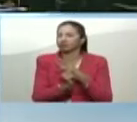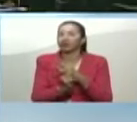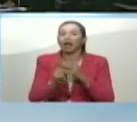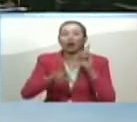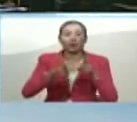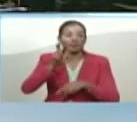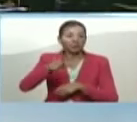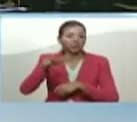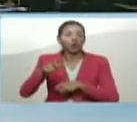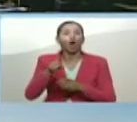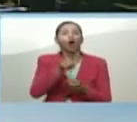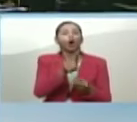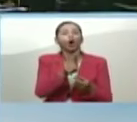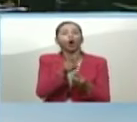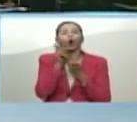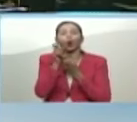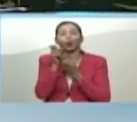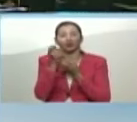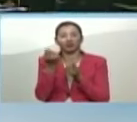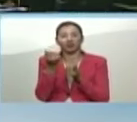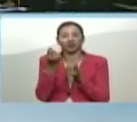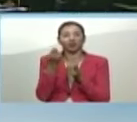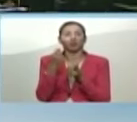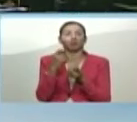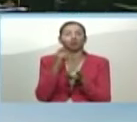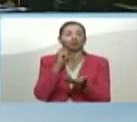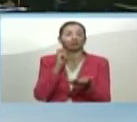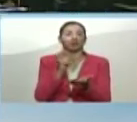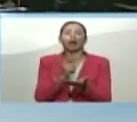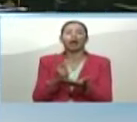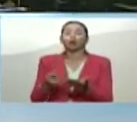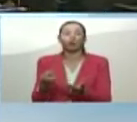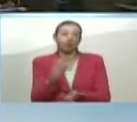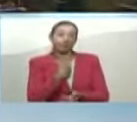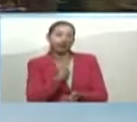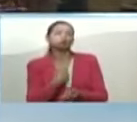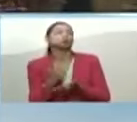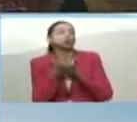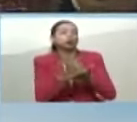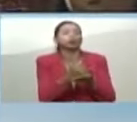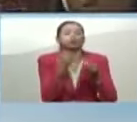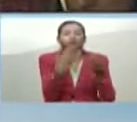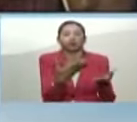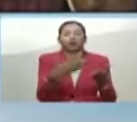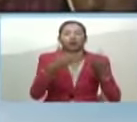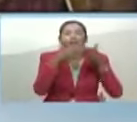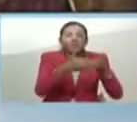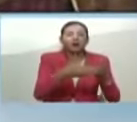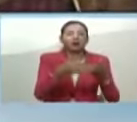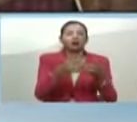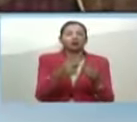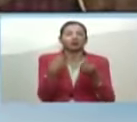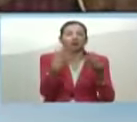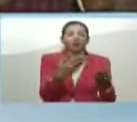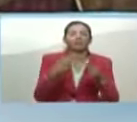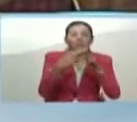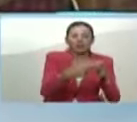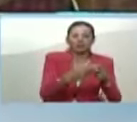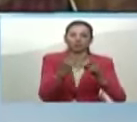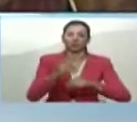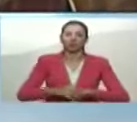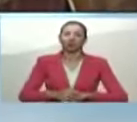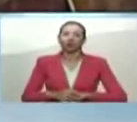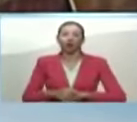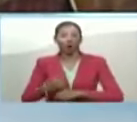que cobra comisiones para hacer eso, pues. Y no es justo, presidente, porque le están quitando la oportunidad a pescadores, a